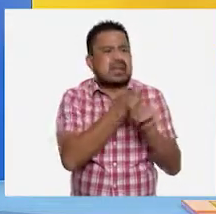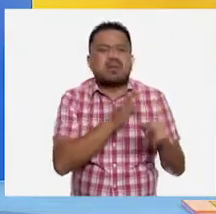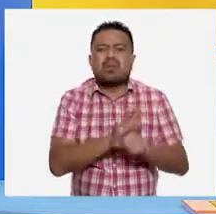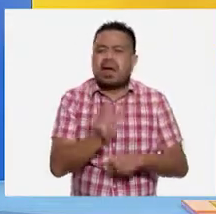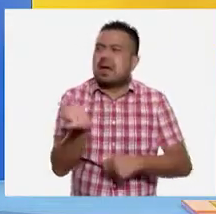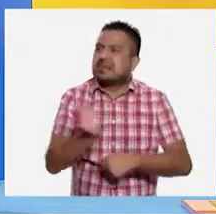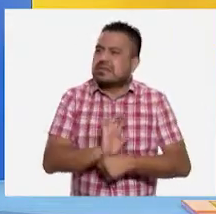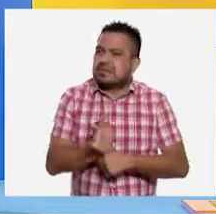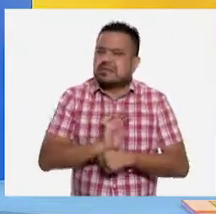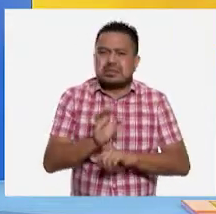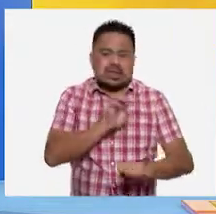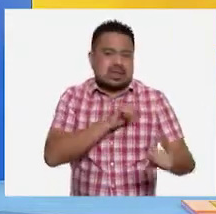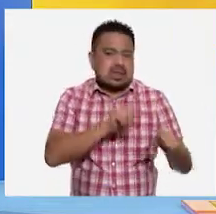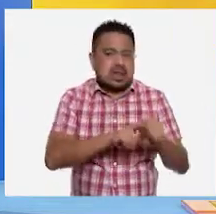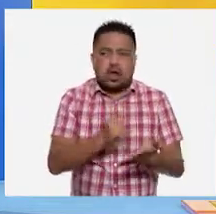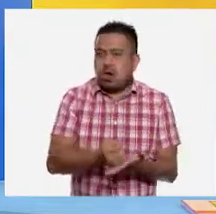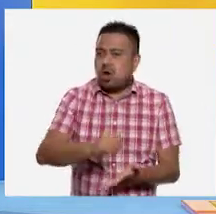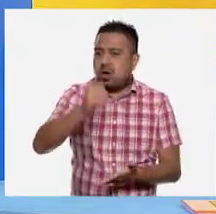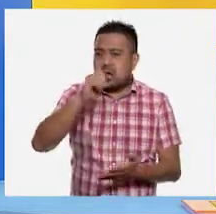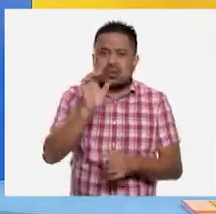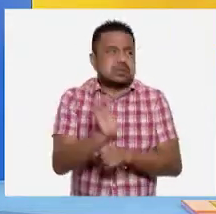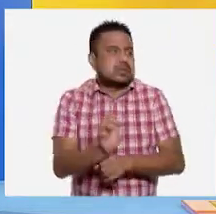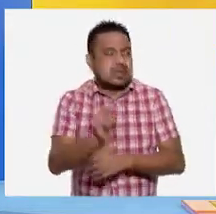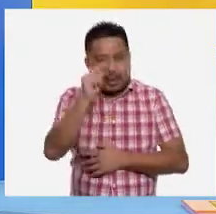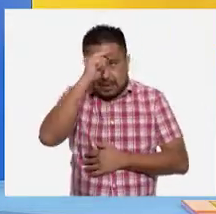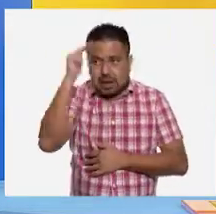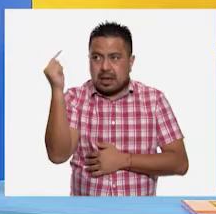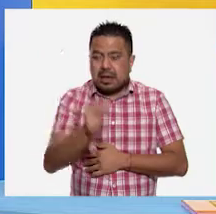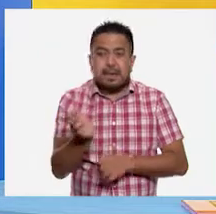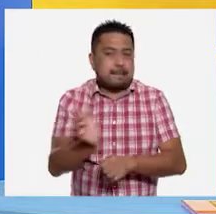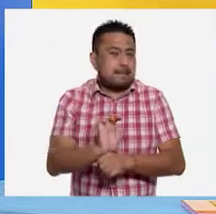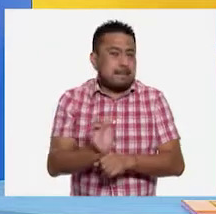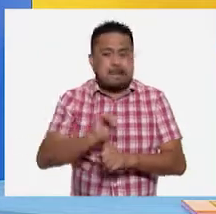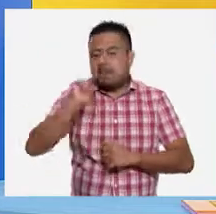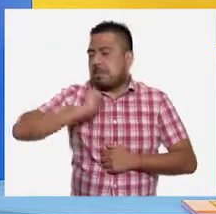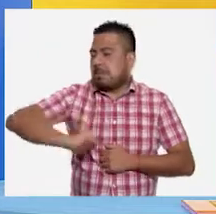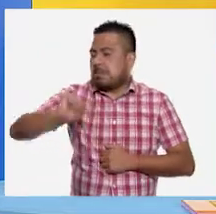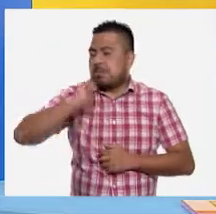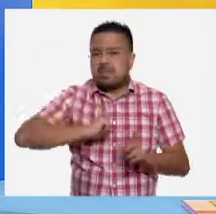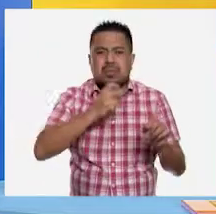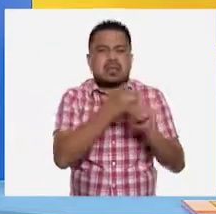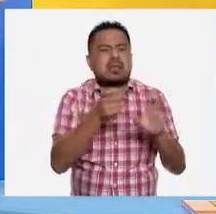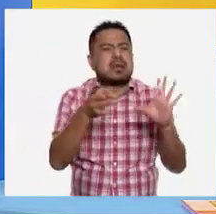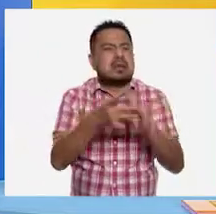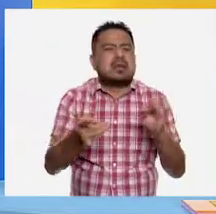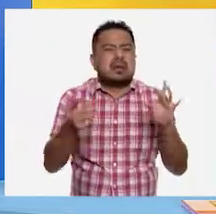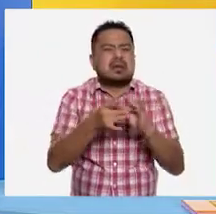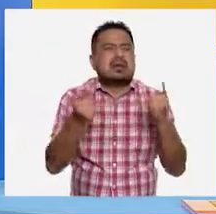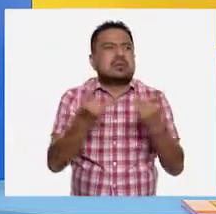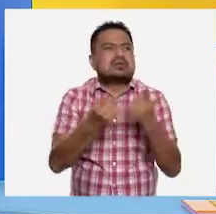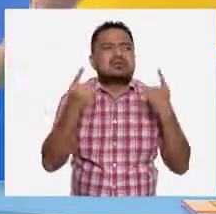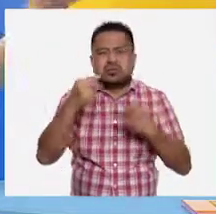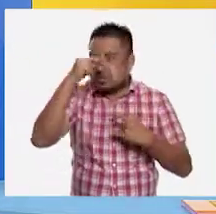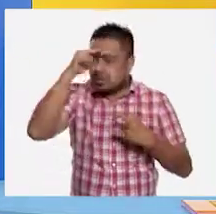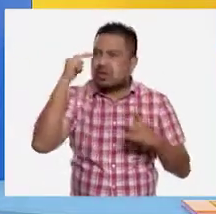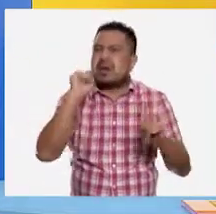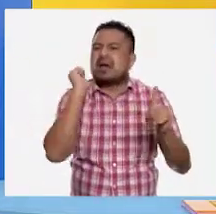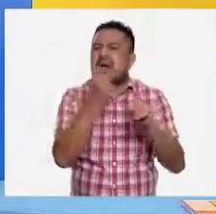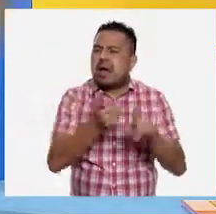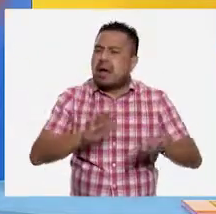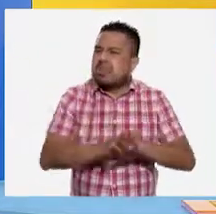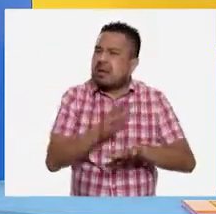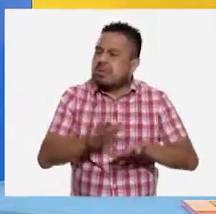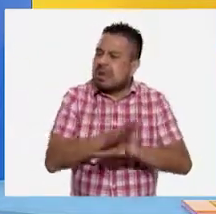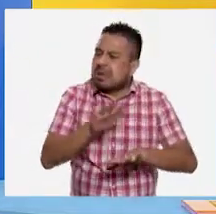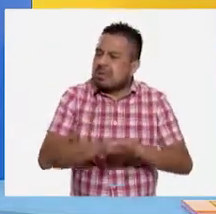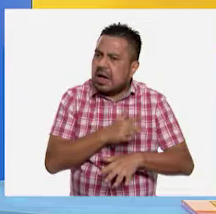cine, en especial la época de oro del cine mexicano. Las películas de aquella época contaban historias de un México que se movía entre la tradición